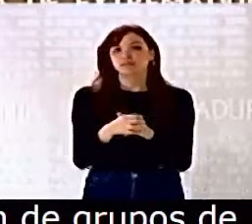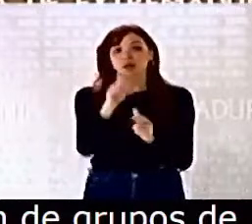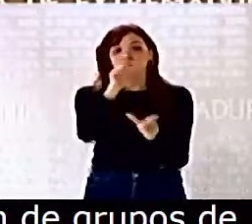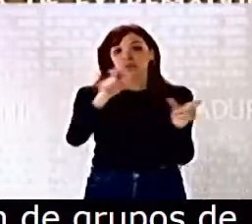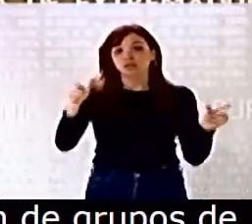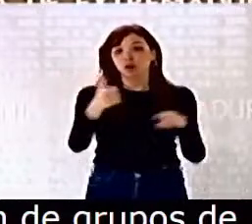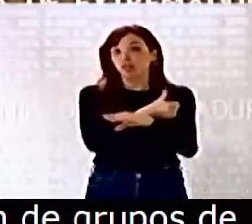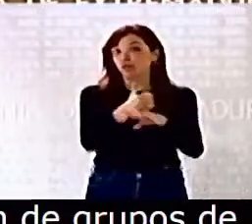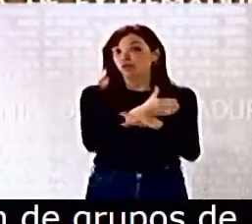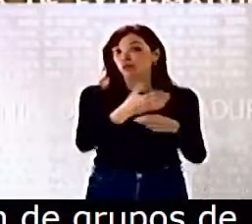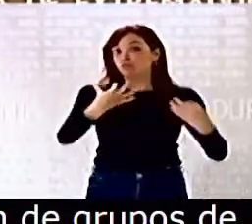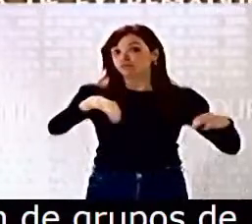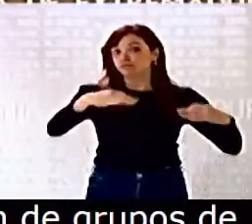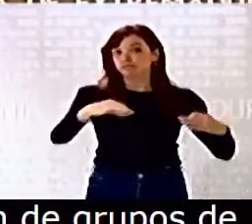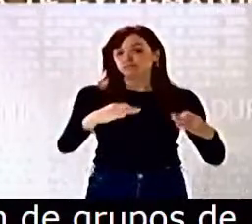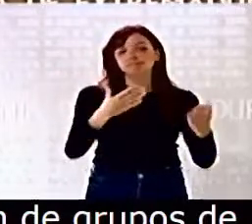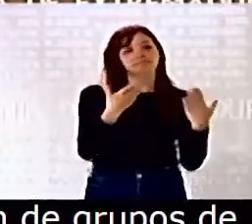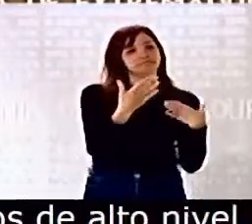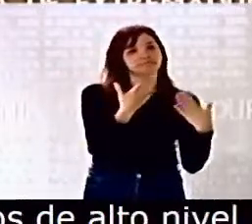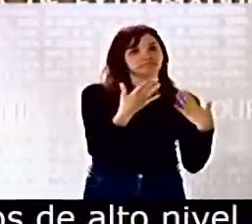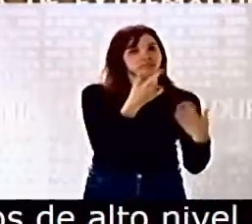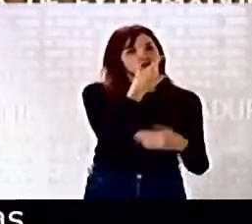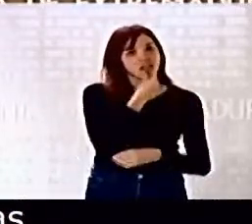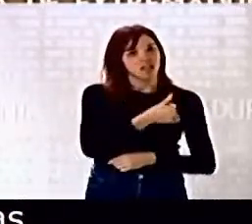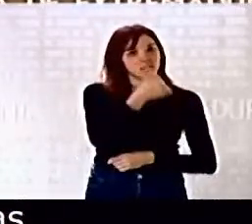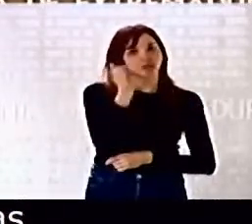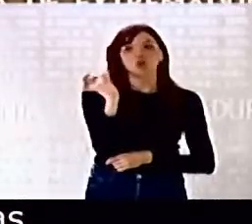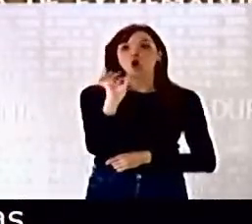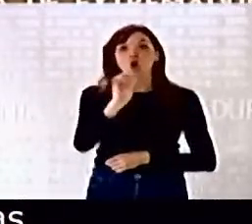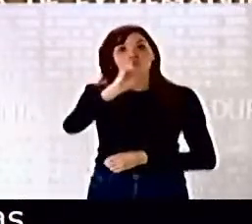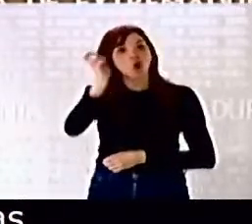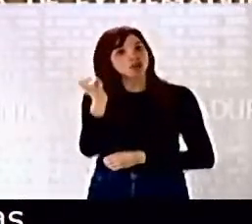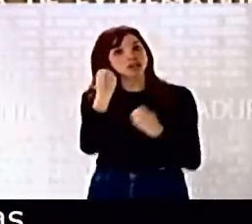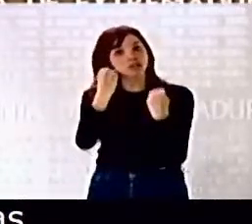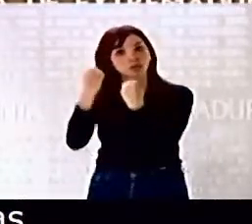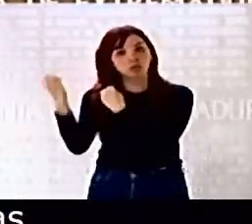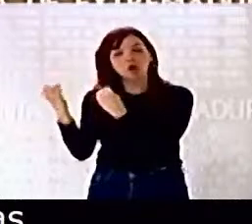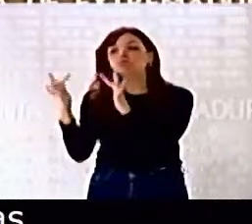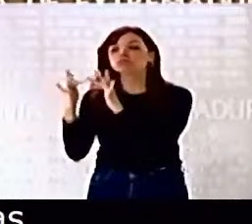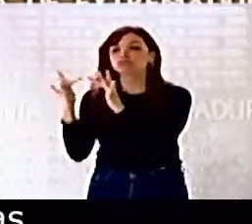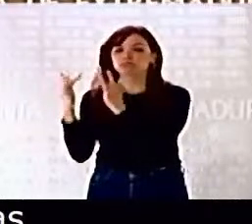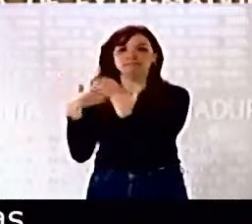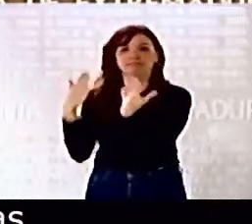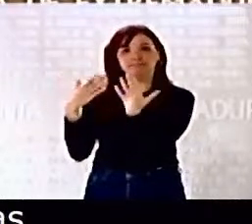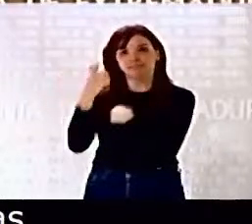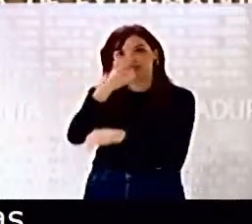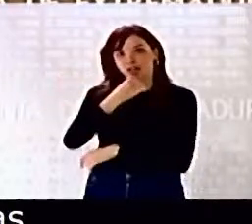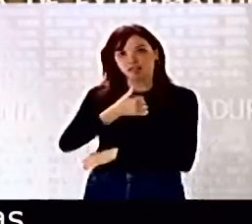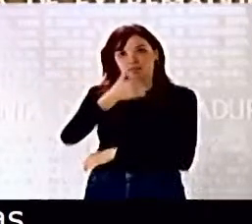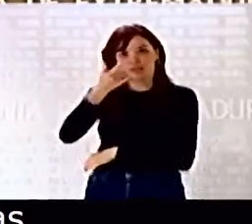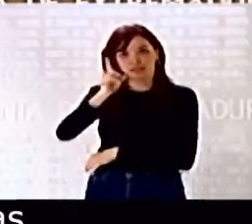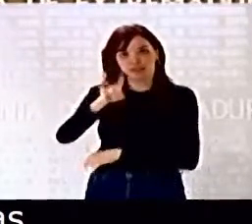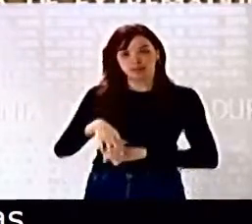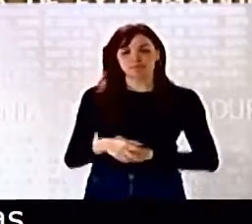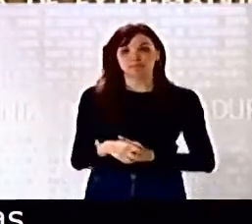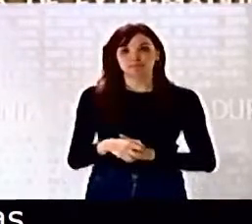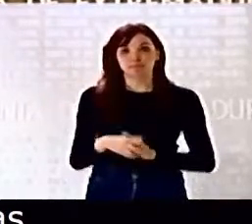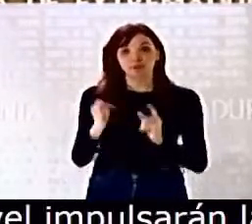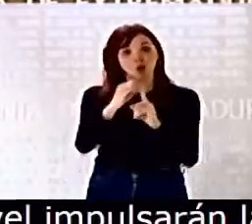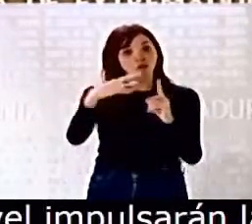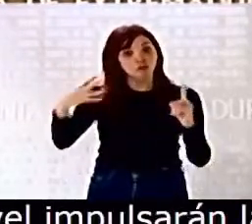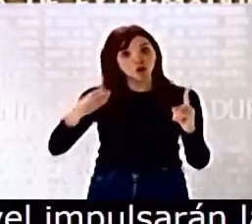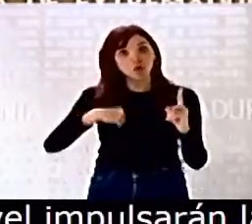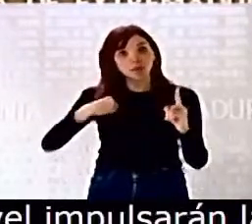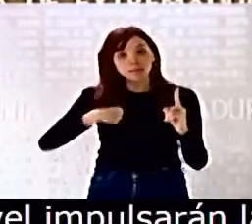otras administraciones e instituciones. Estos foros de alto nivel impulsarán la participación de